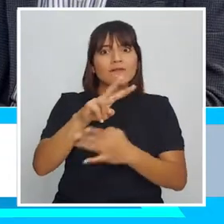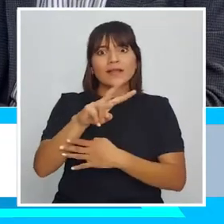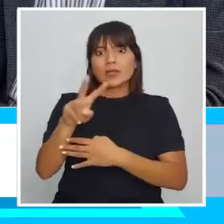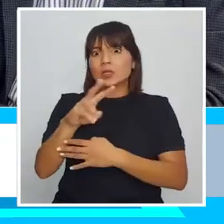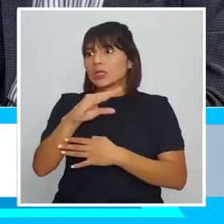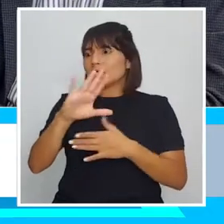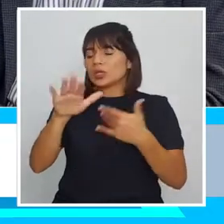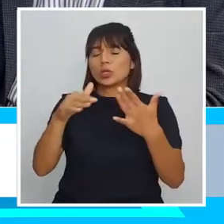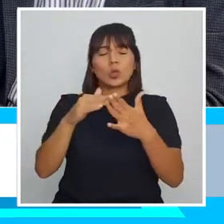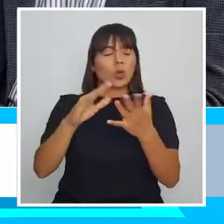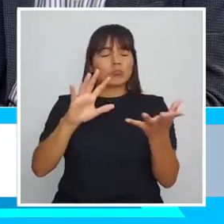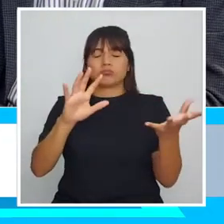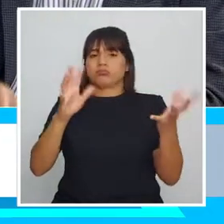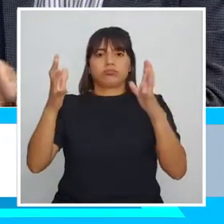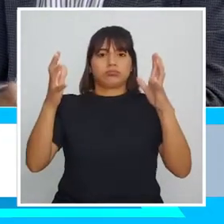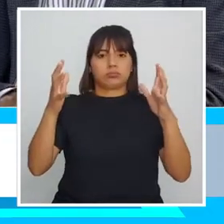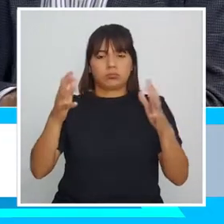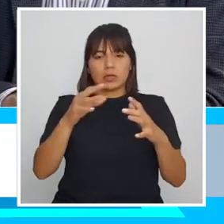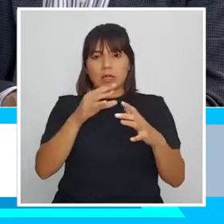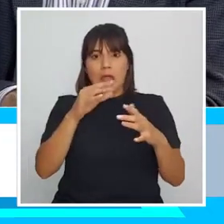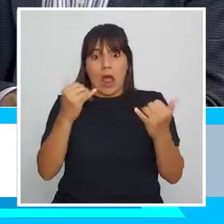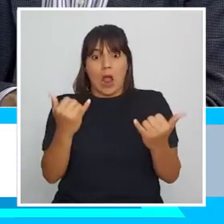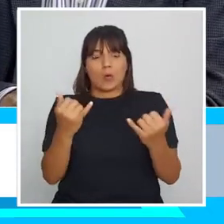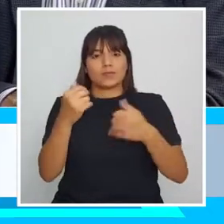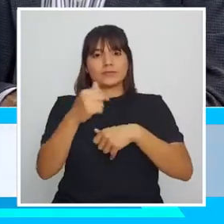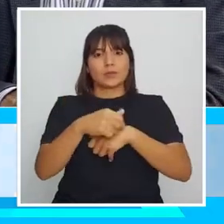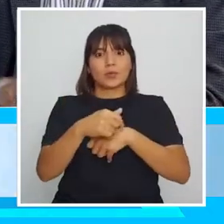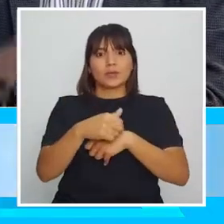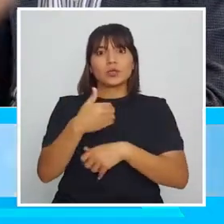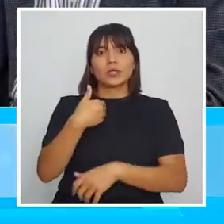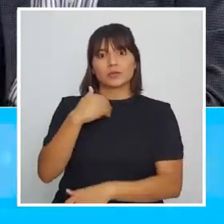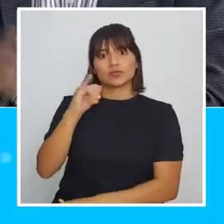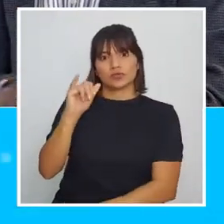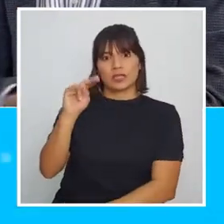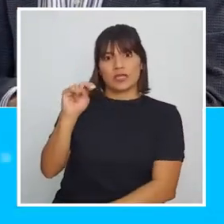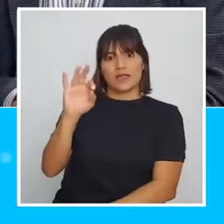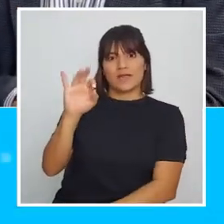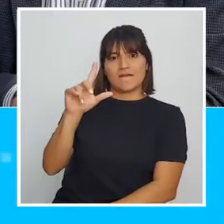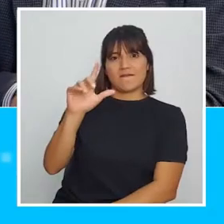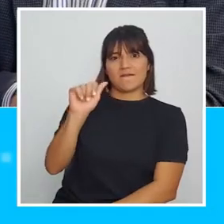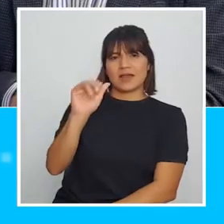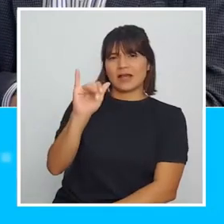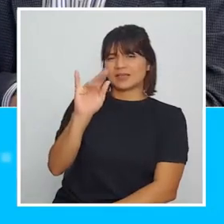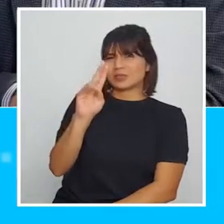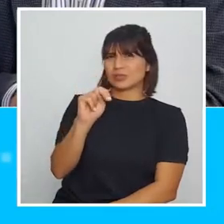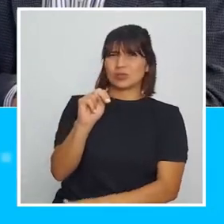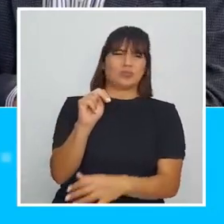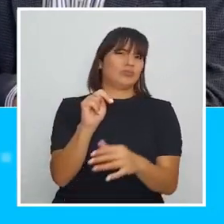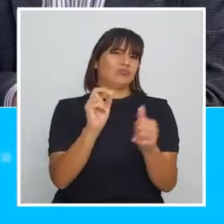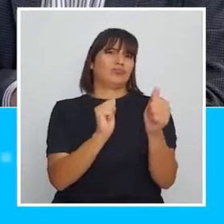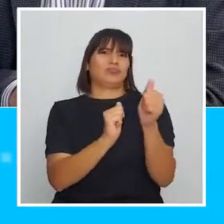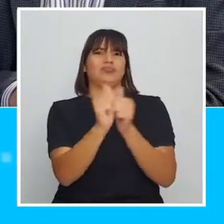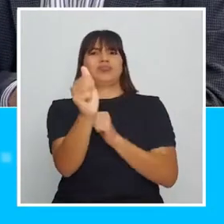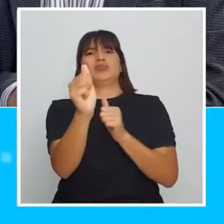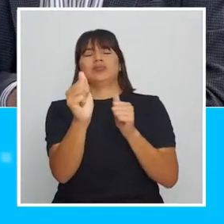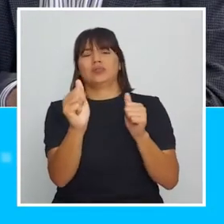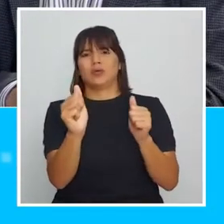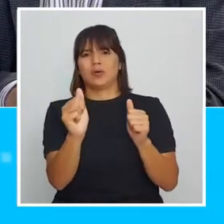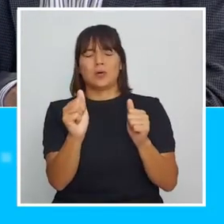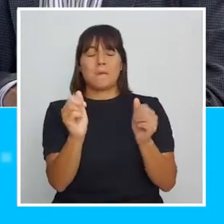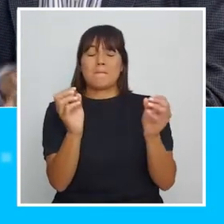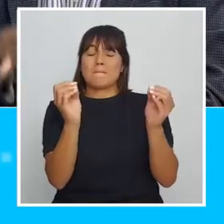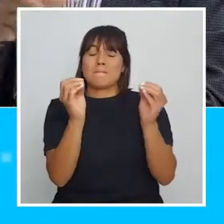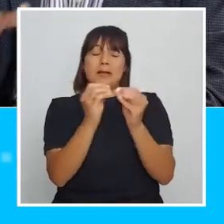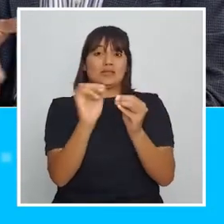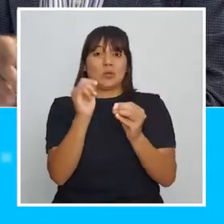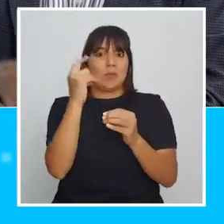dramática. En ese momento tenemos inflación, muy por encima de lo que el Banco Central quisiera, el Banco Central